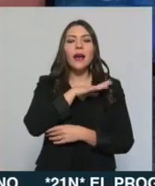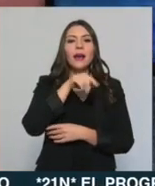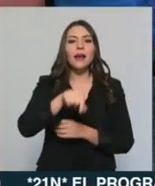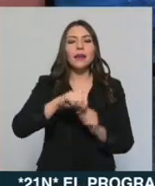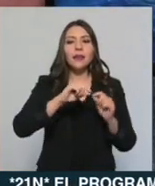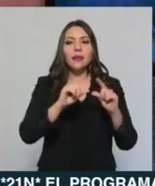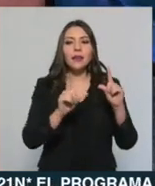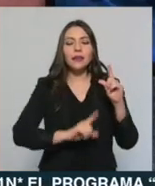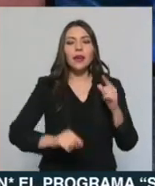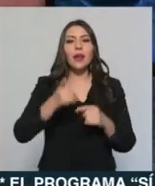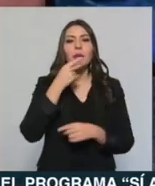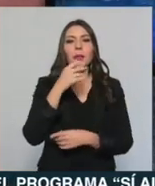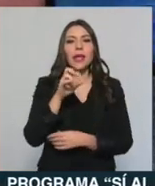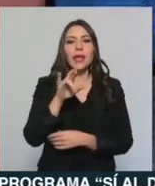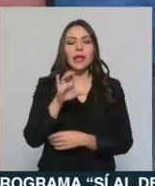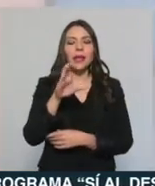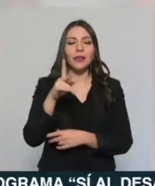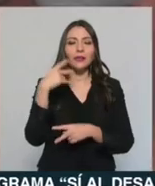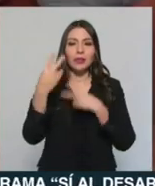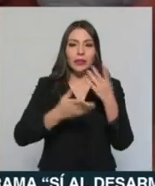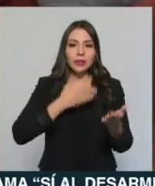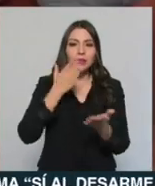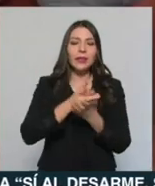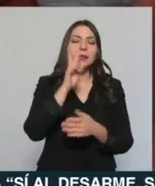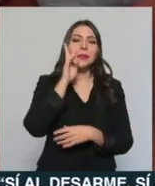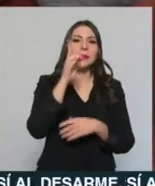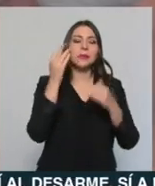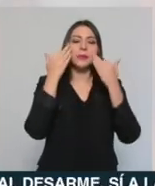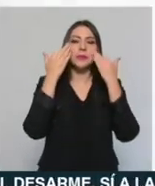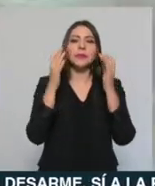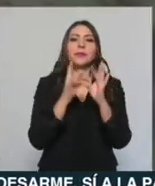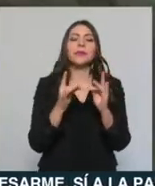Eric Pinto estuvo ahí y nos muestra los detalles. Vamos a ver.